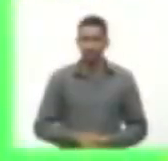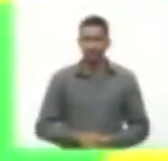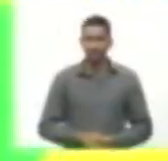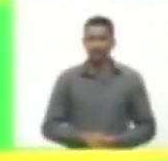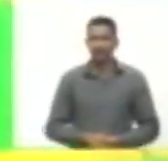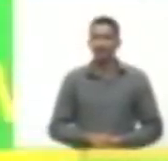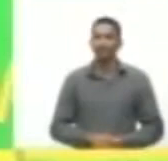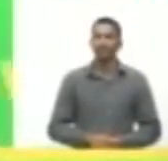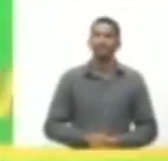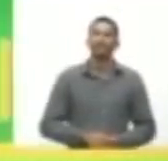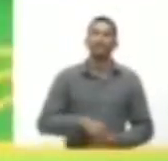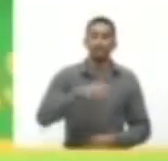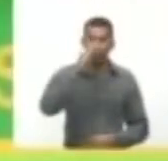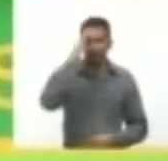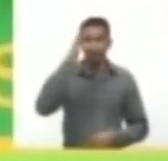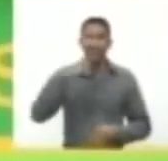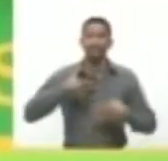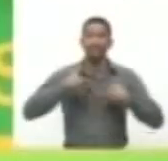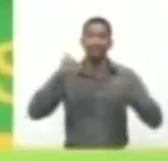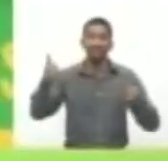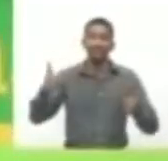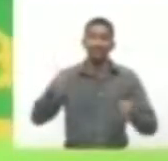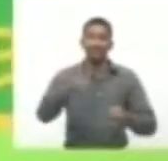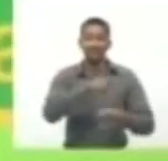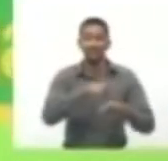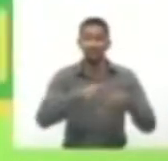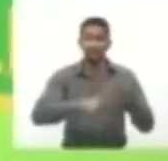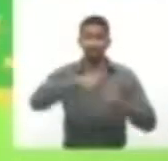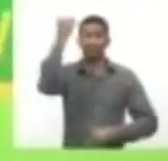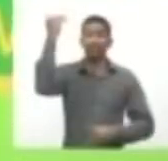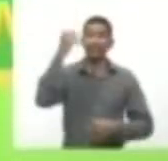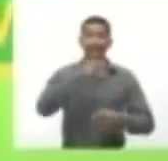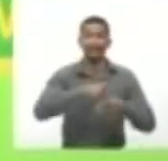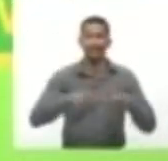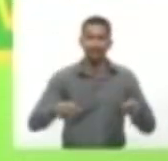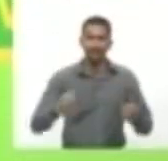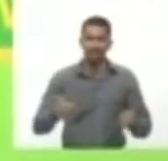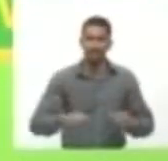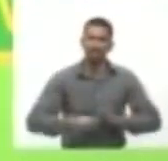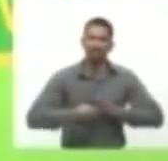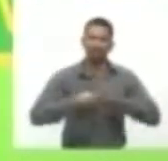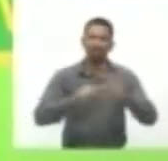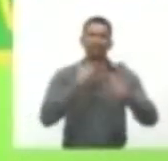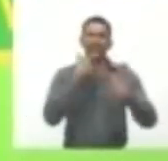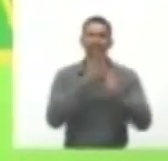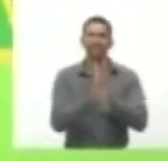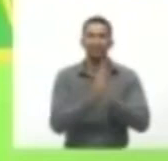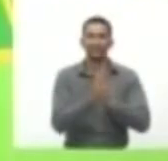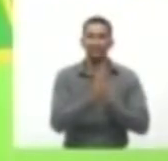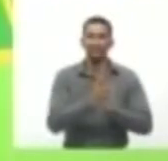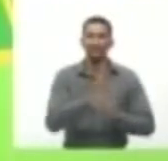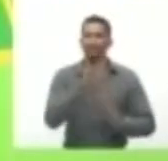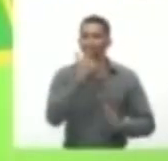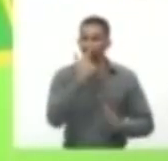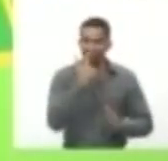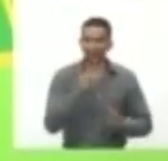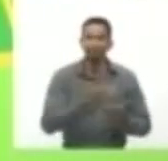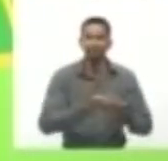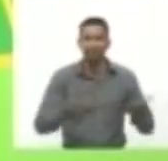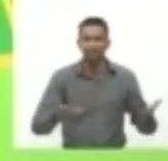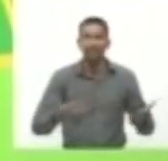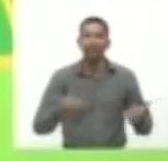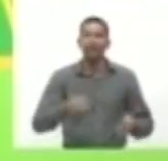¡Feliz inicio de semana! Estamos nuevamente aquí para llevarles la mejor información del entretenimiento. Y el